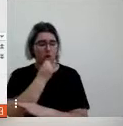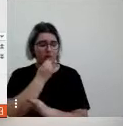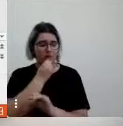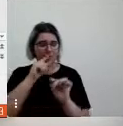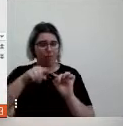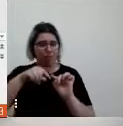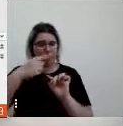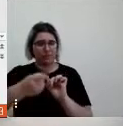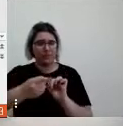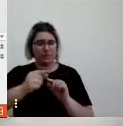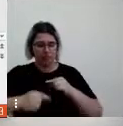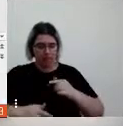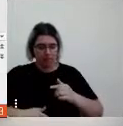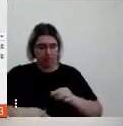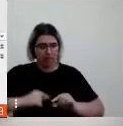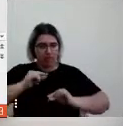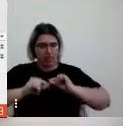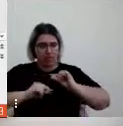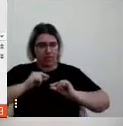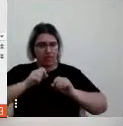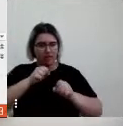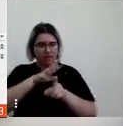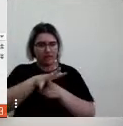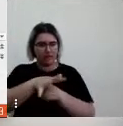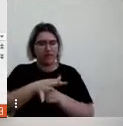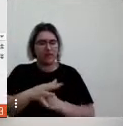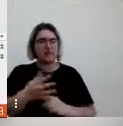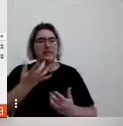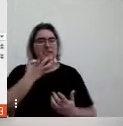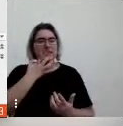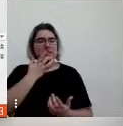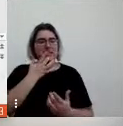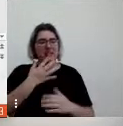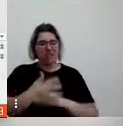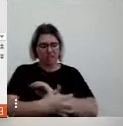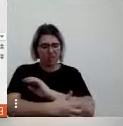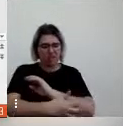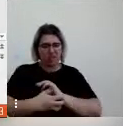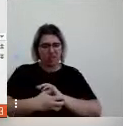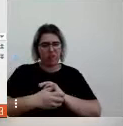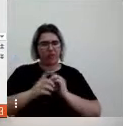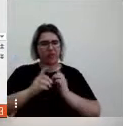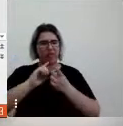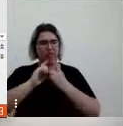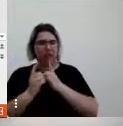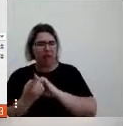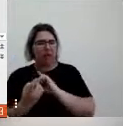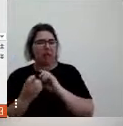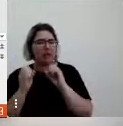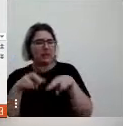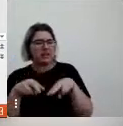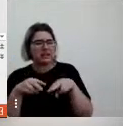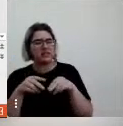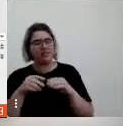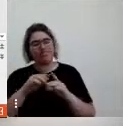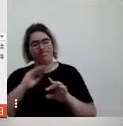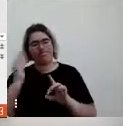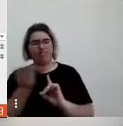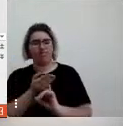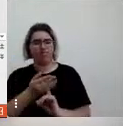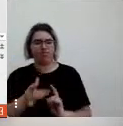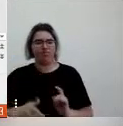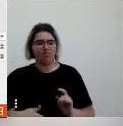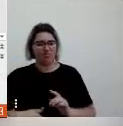nuestra microbiota intestinal. Entonces, dietas muy pobres, con muy poca variedad, van a llevar a un microbioma mucho más